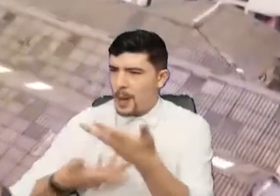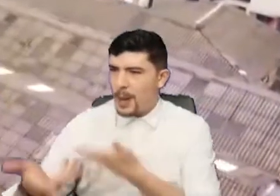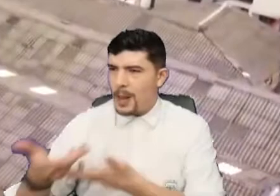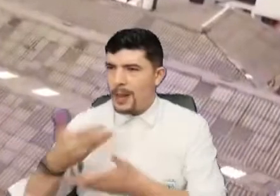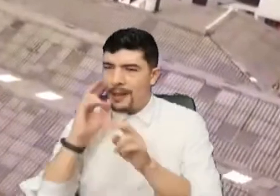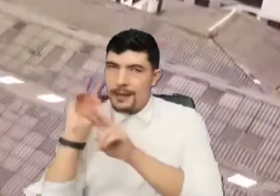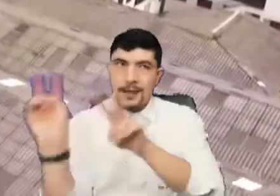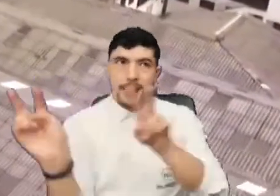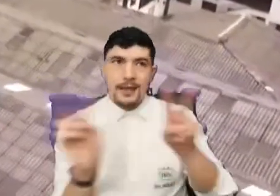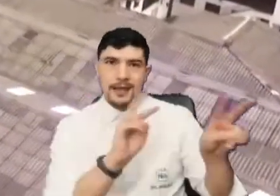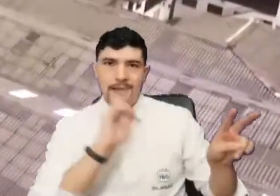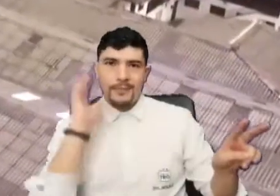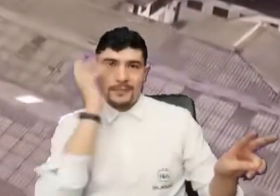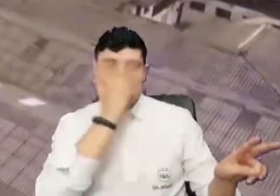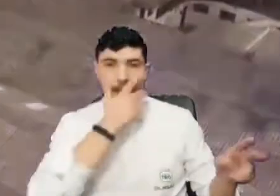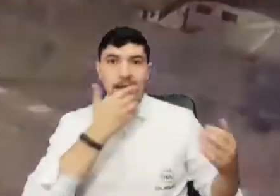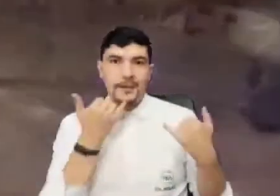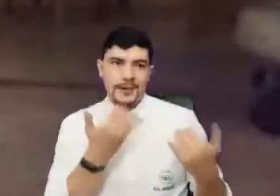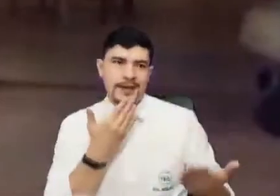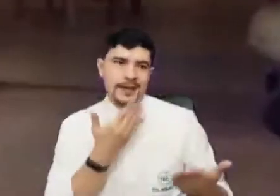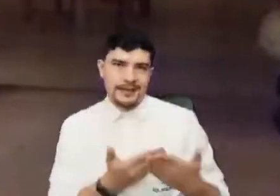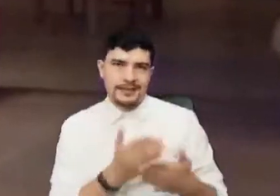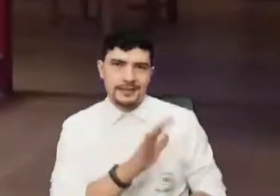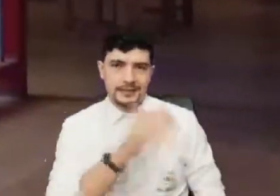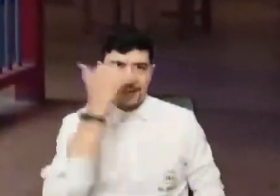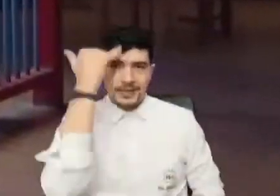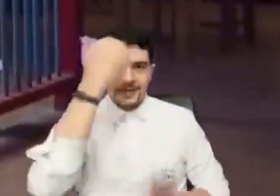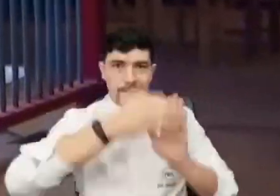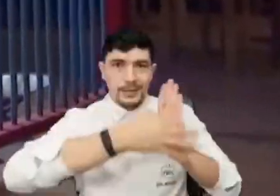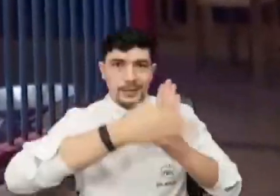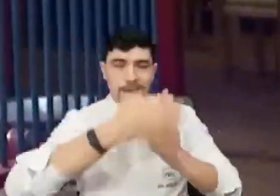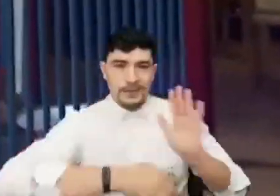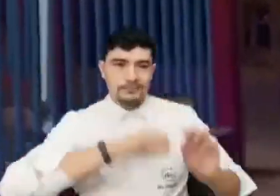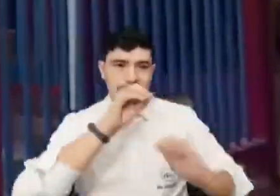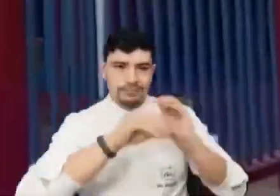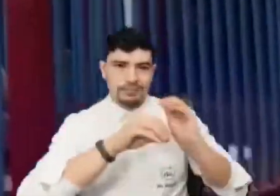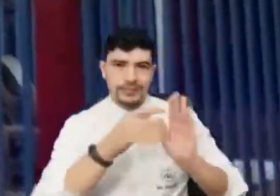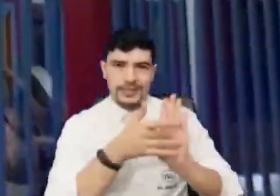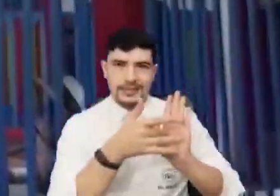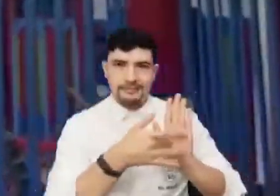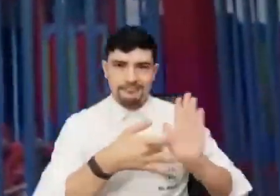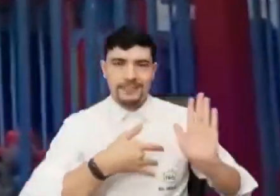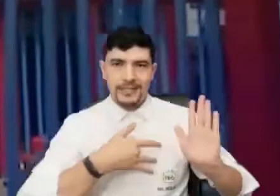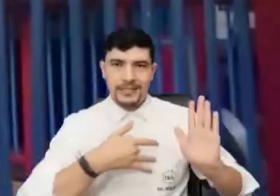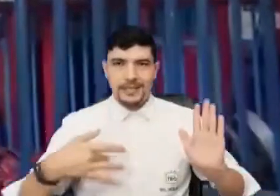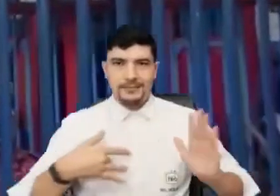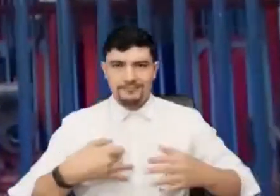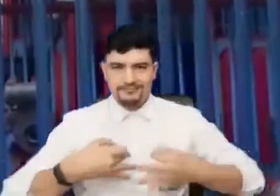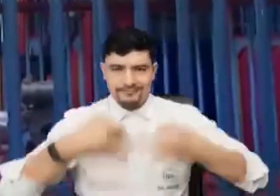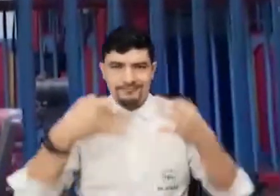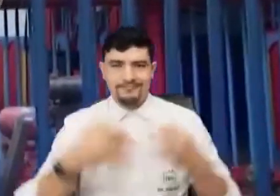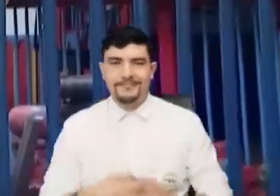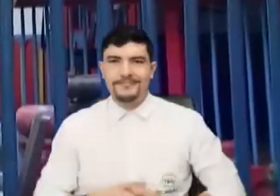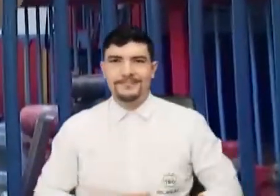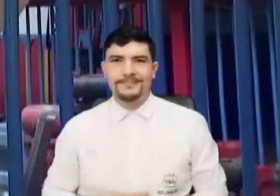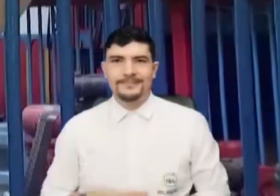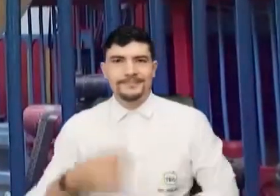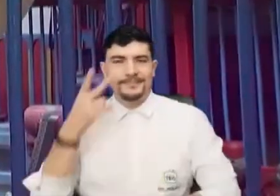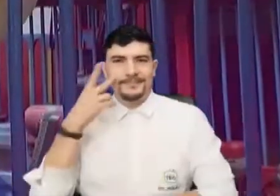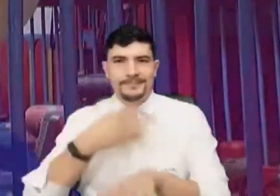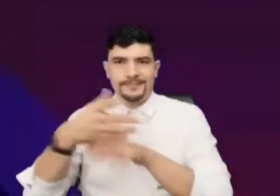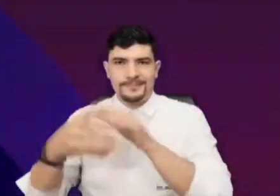nuevamente gracias a esta iniciativa es decir casi en el departamento del quindío informó diana agudelo para la alianza regional